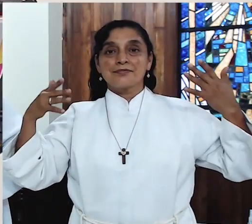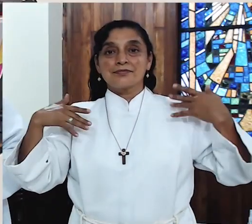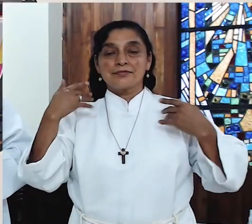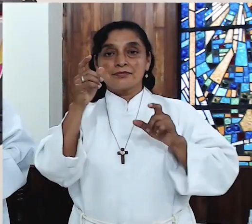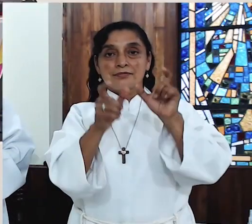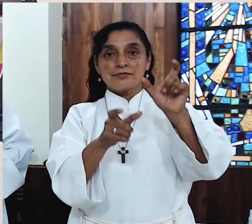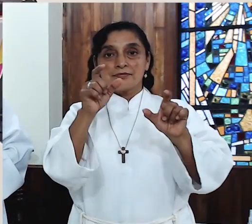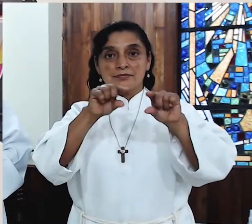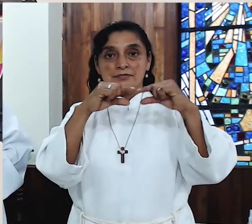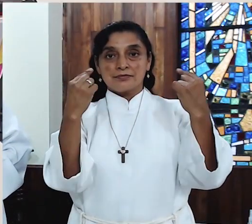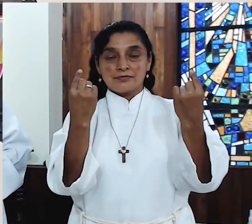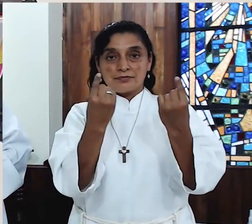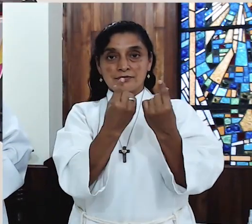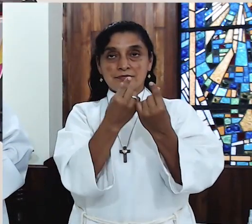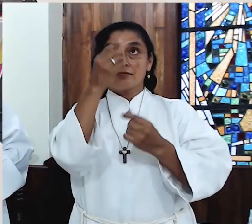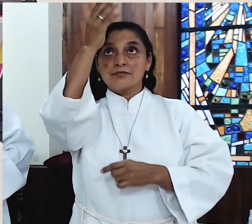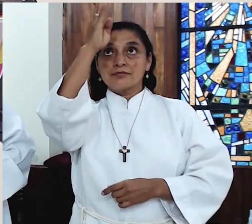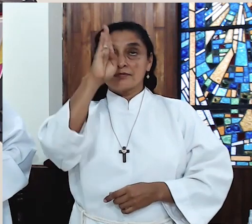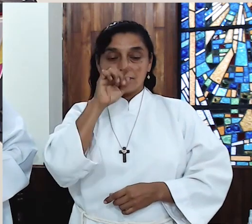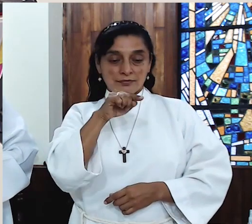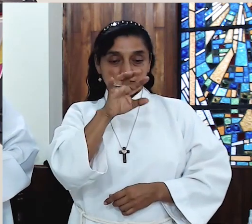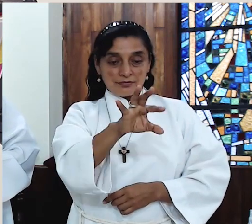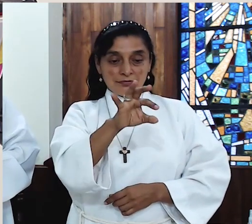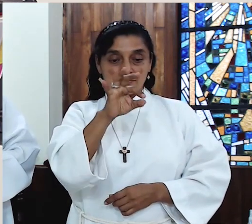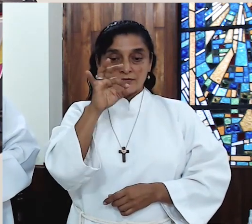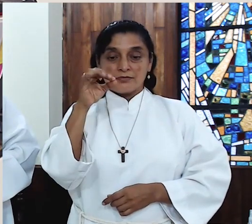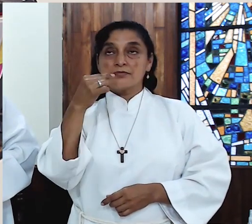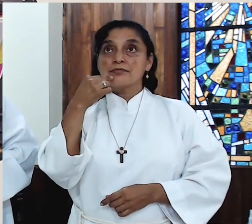Dichoso el pueblo